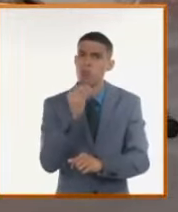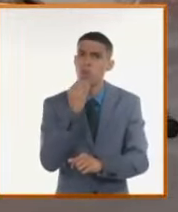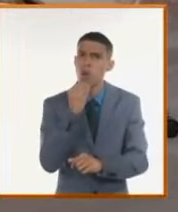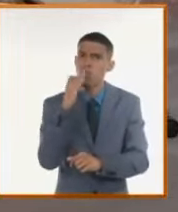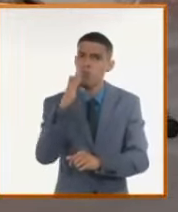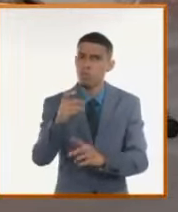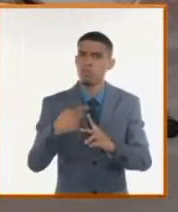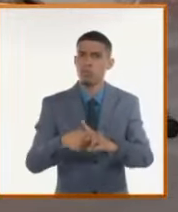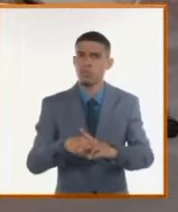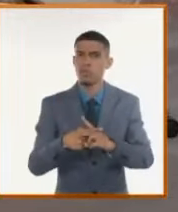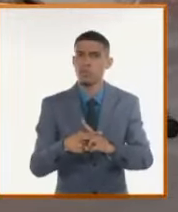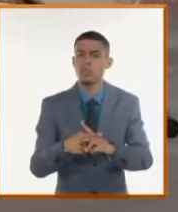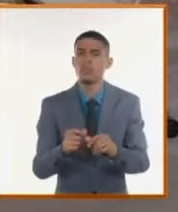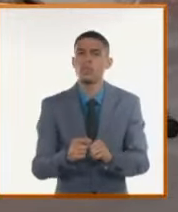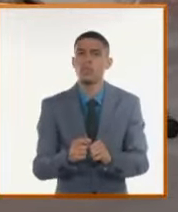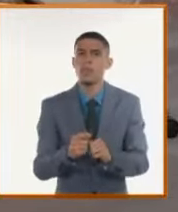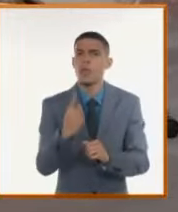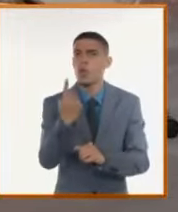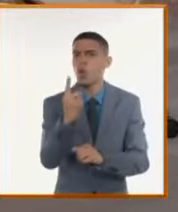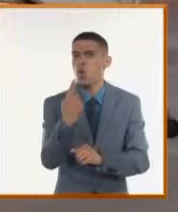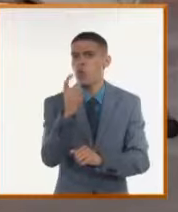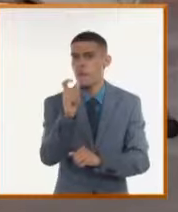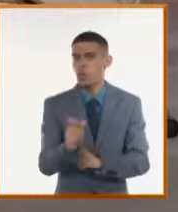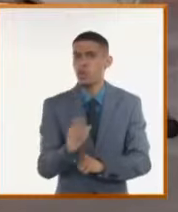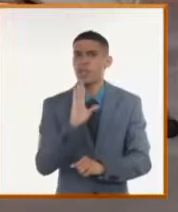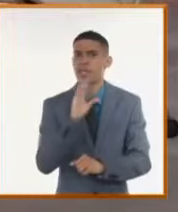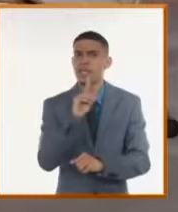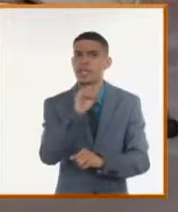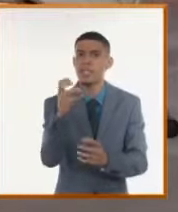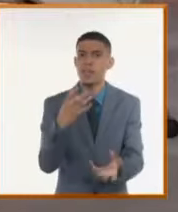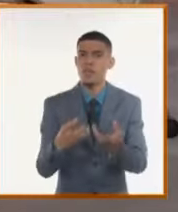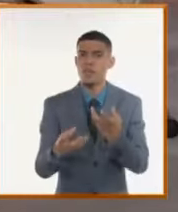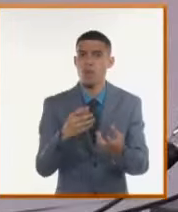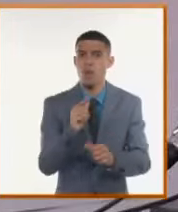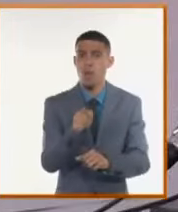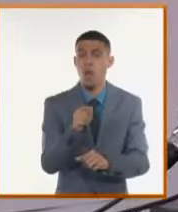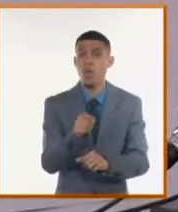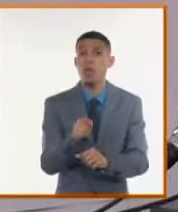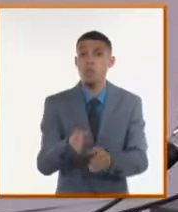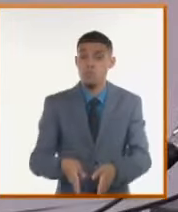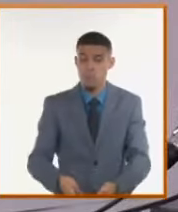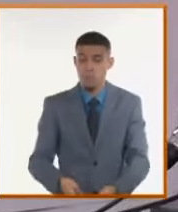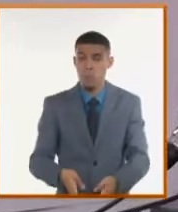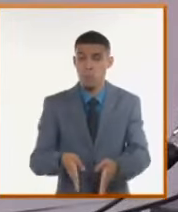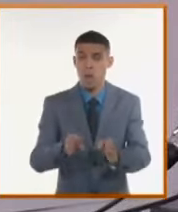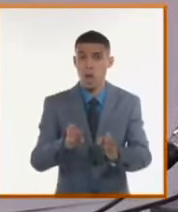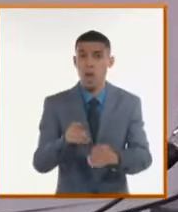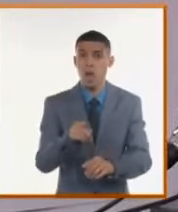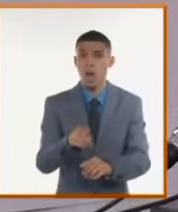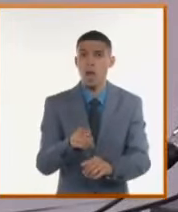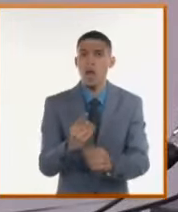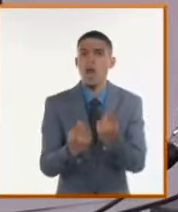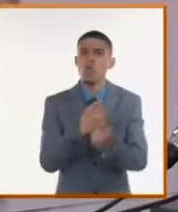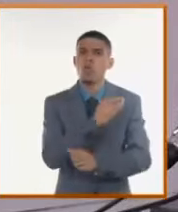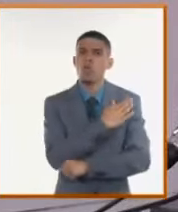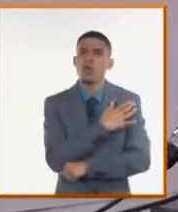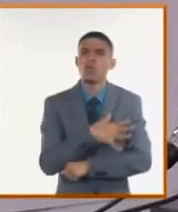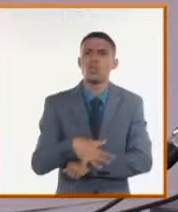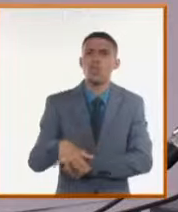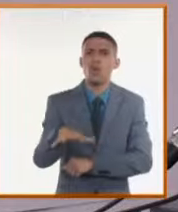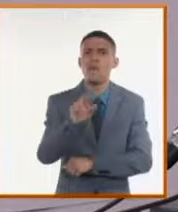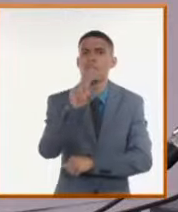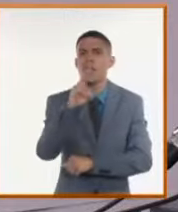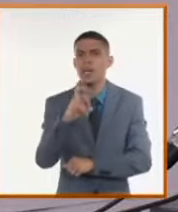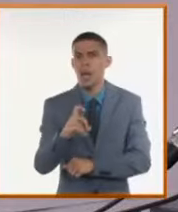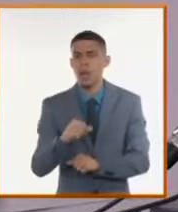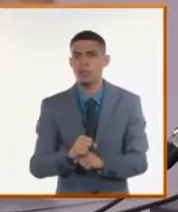no sé por ejemplo alguien mencionaba ha en fuego que si si no está restablecida la vía en zonas de Villa Clara sobre la